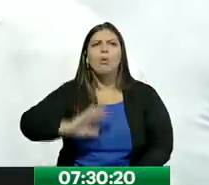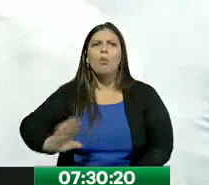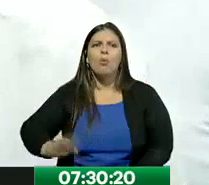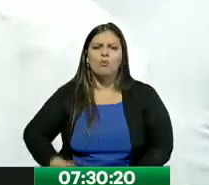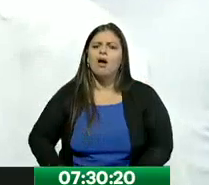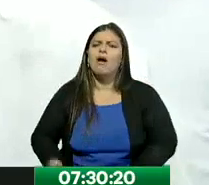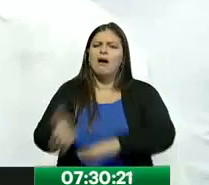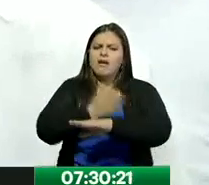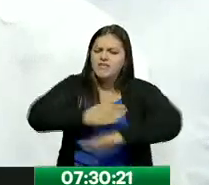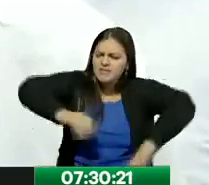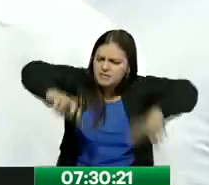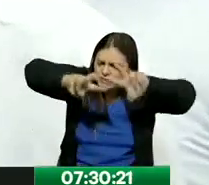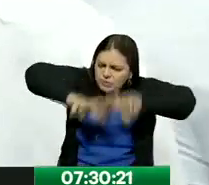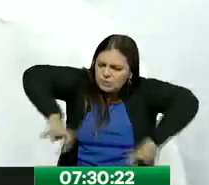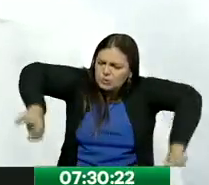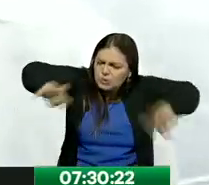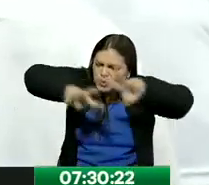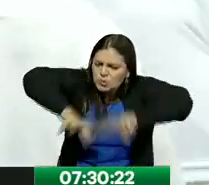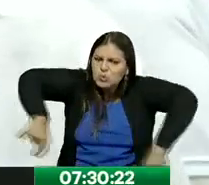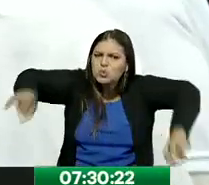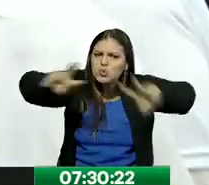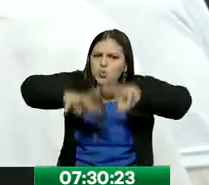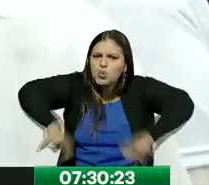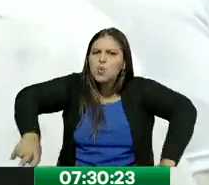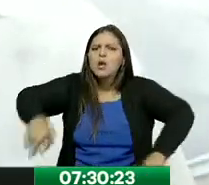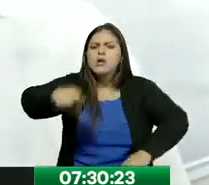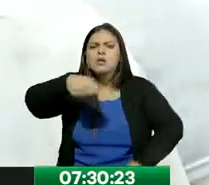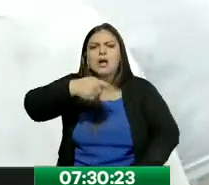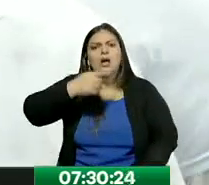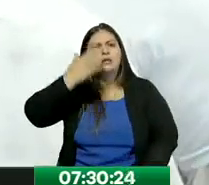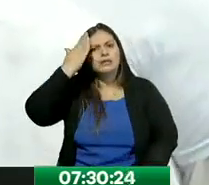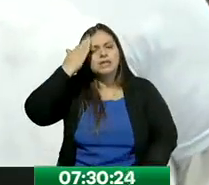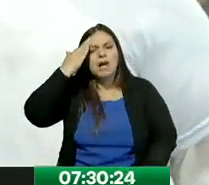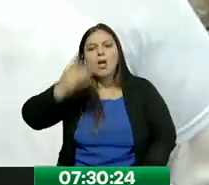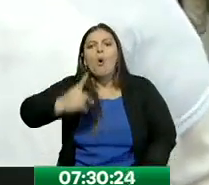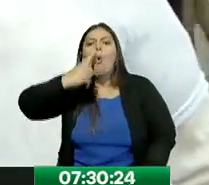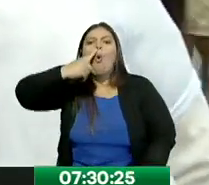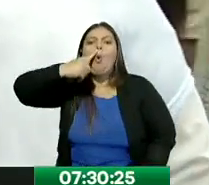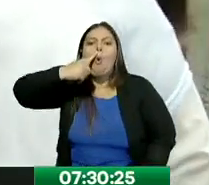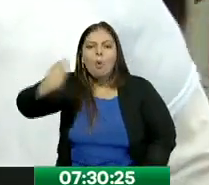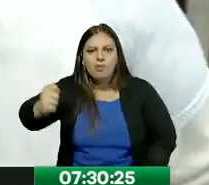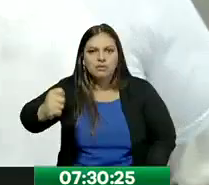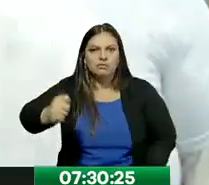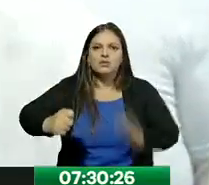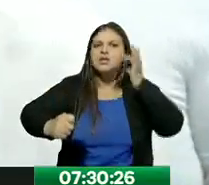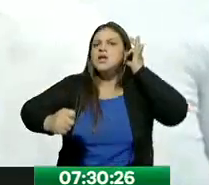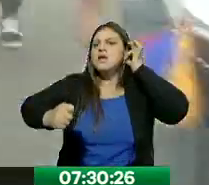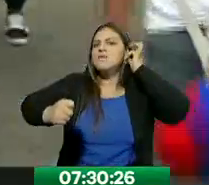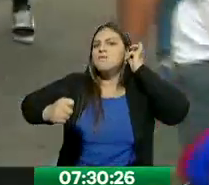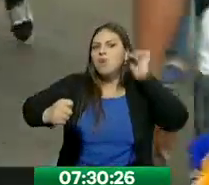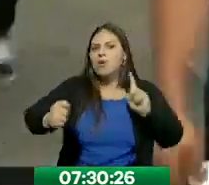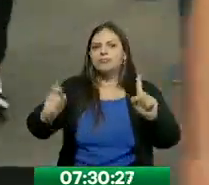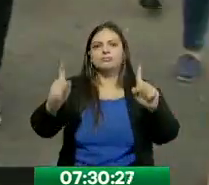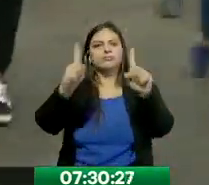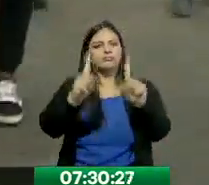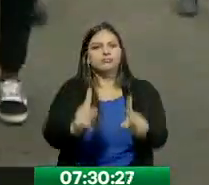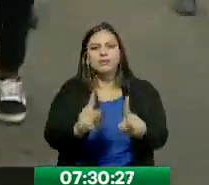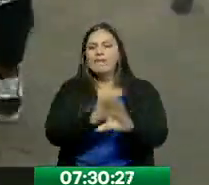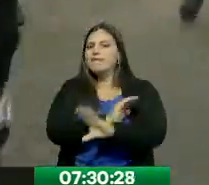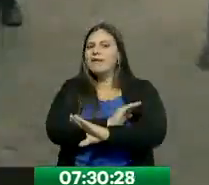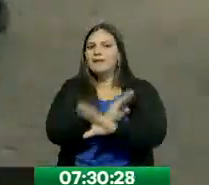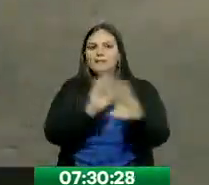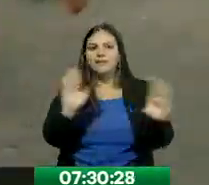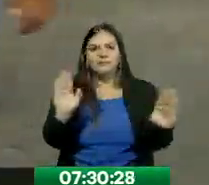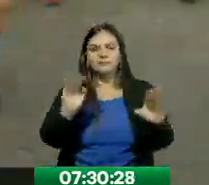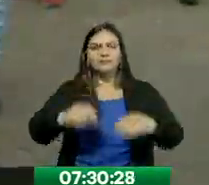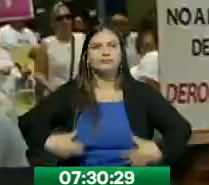profundo que la ciencia y la filosofía tienen que ayudarnos a comprender realmente qué significa eso. Concluyó la marcha cerca